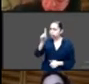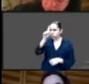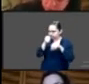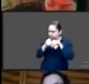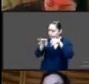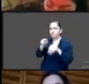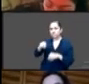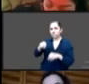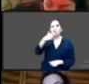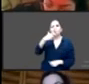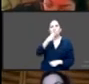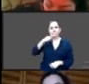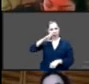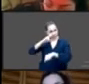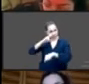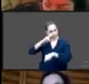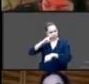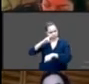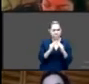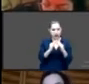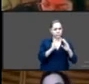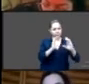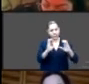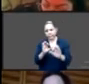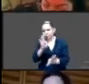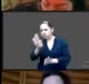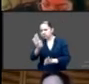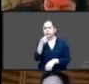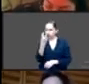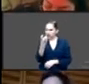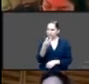trabajar para poder incidir en las tasas. La que sigue, por favor.